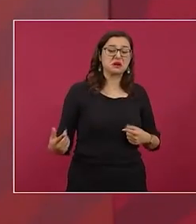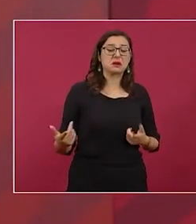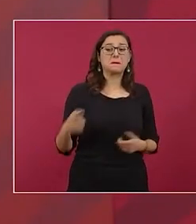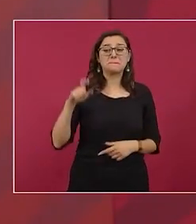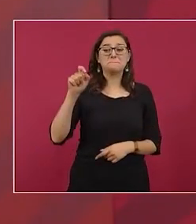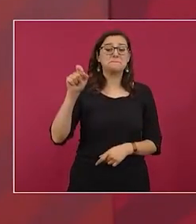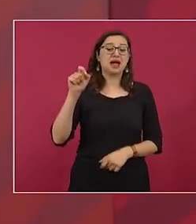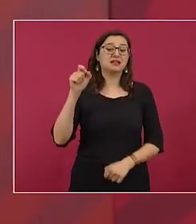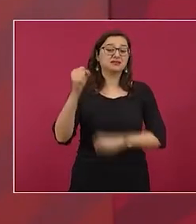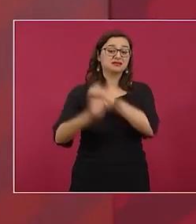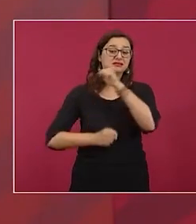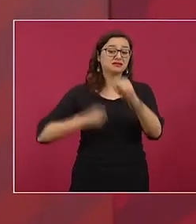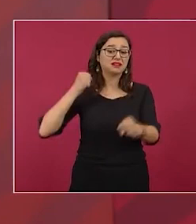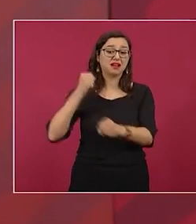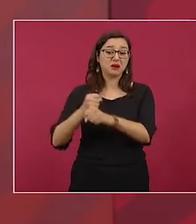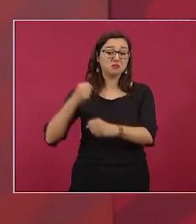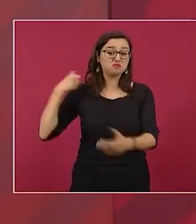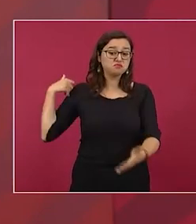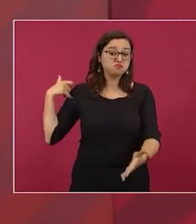Y me